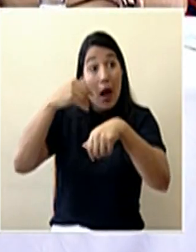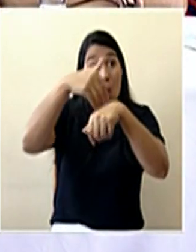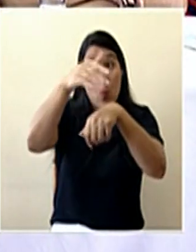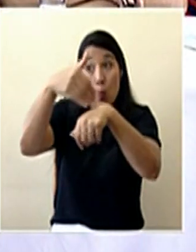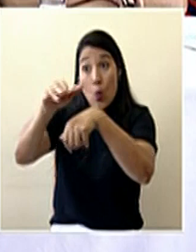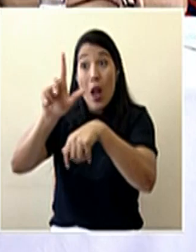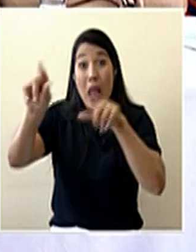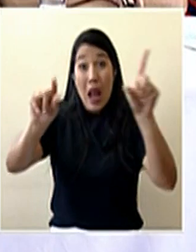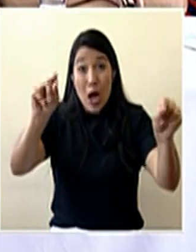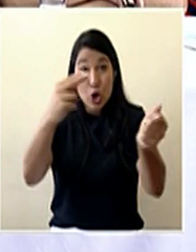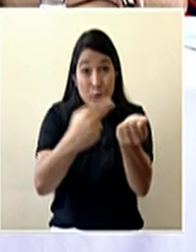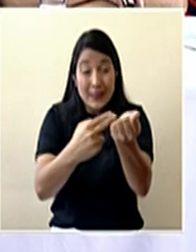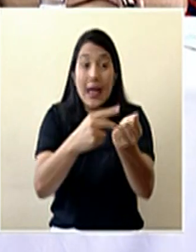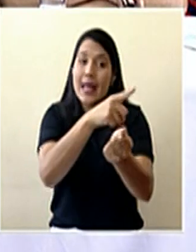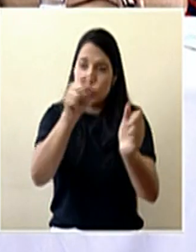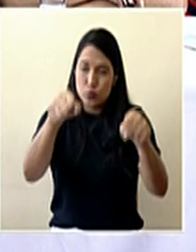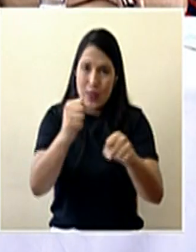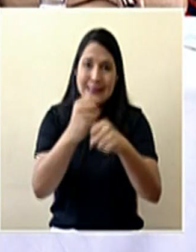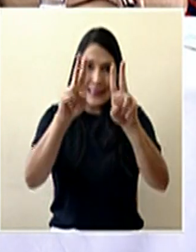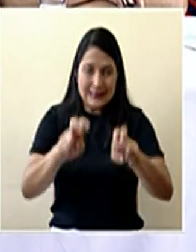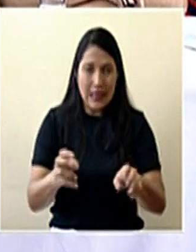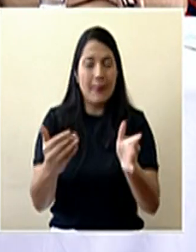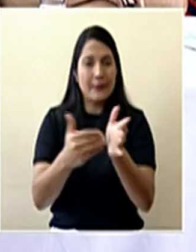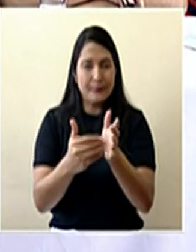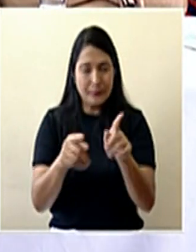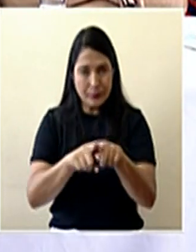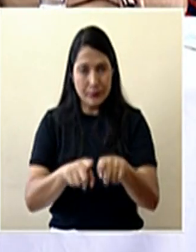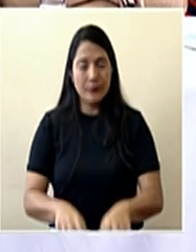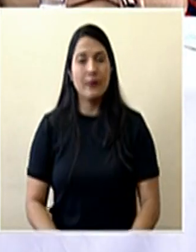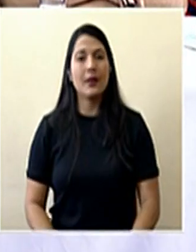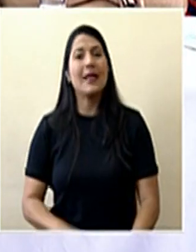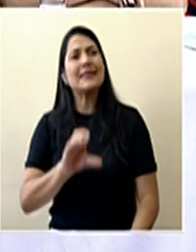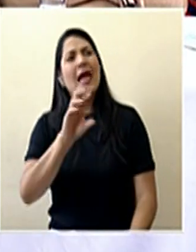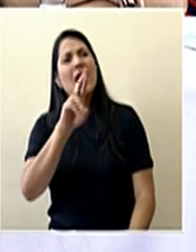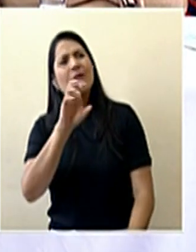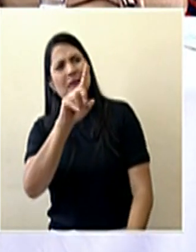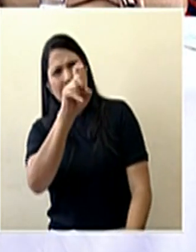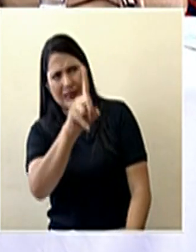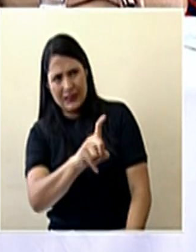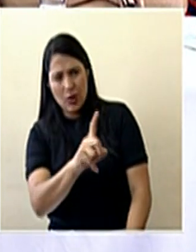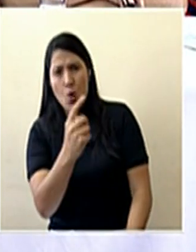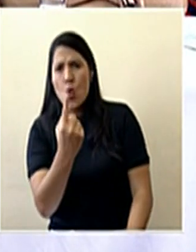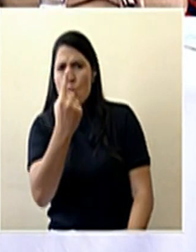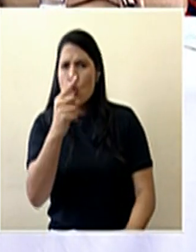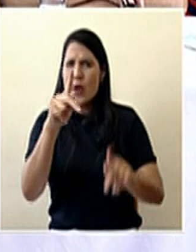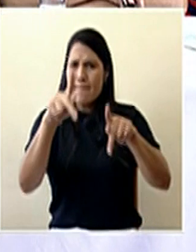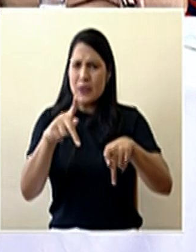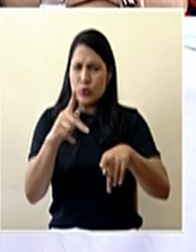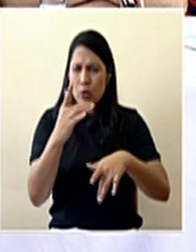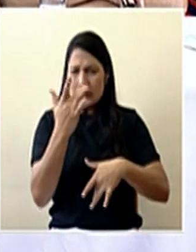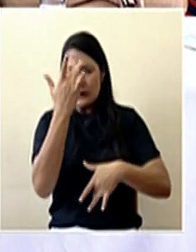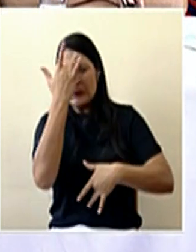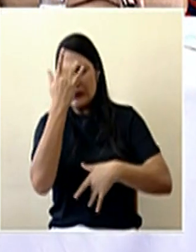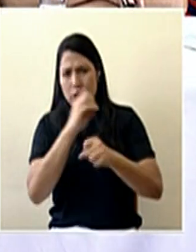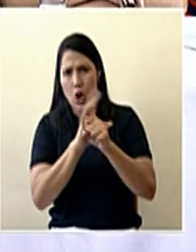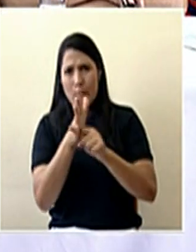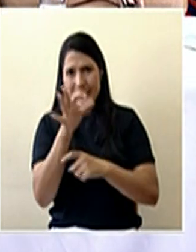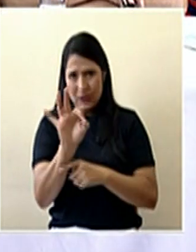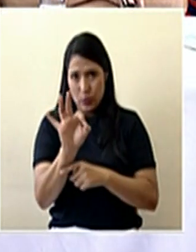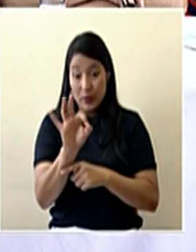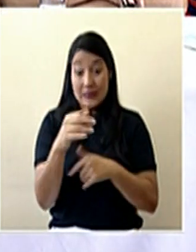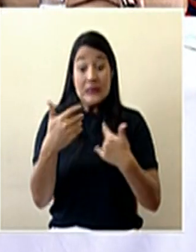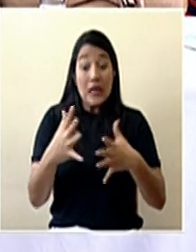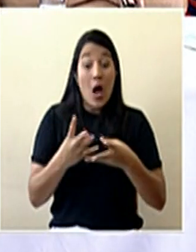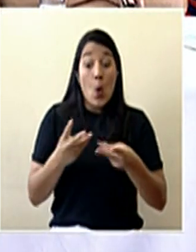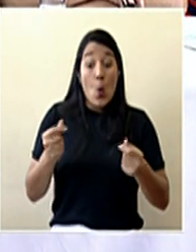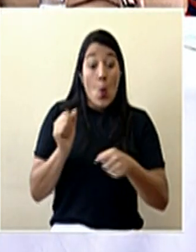Seguimos con las consultas. CRC consulta, si una persona que estuvo afectada por el virus se recupera, no tiene los